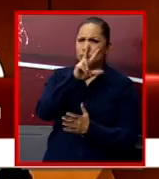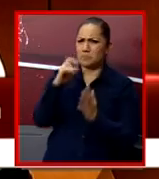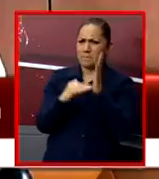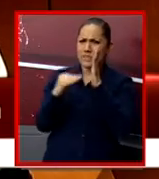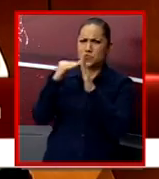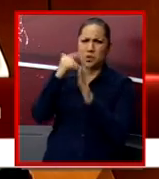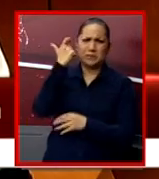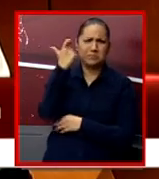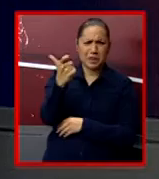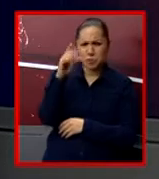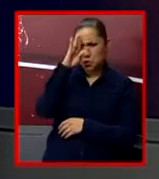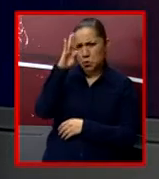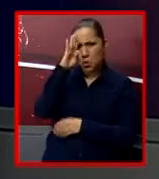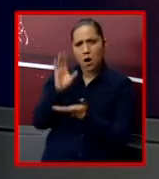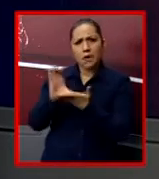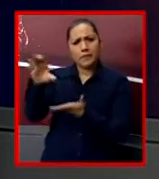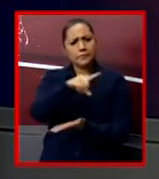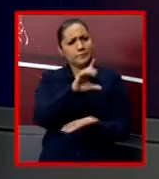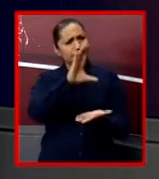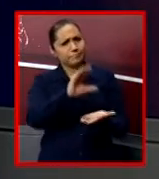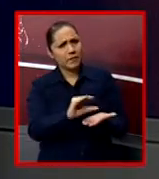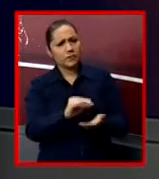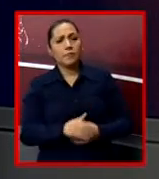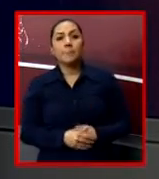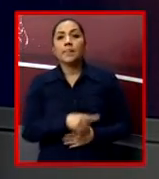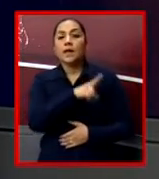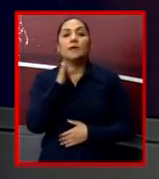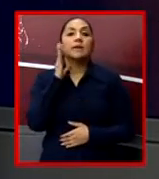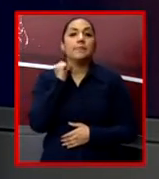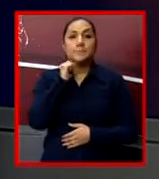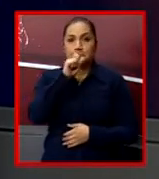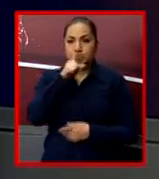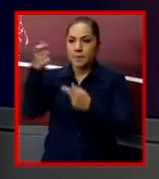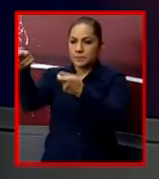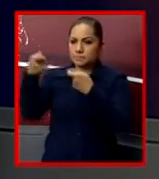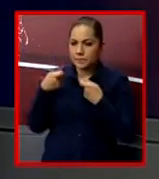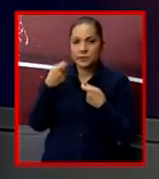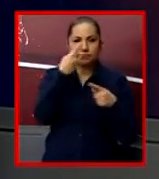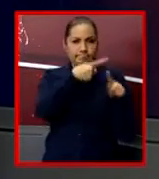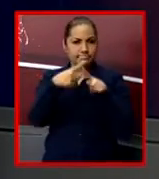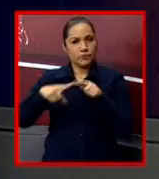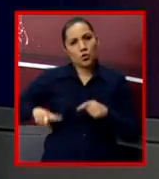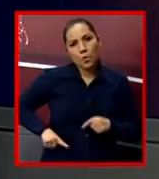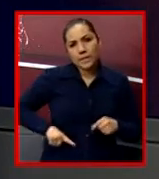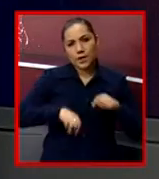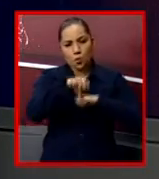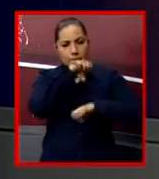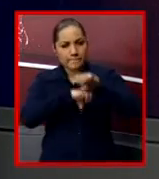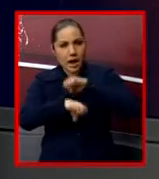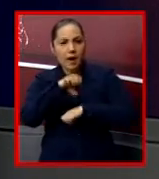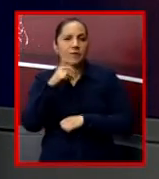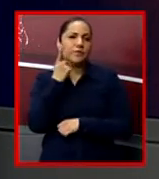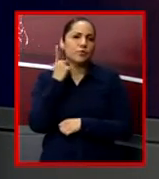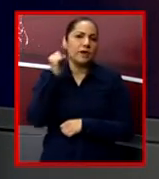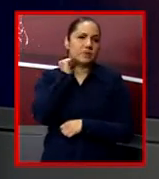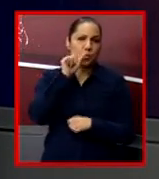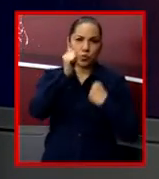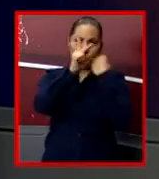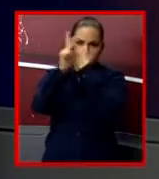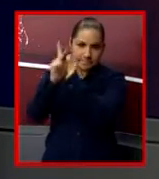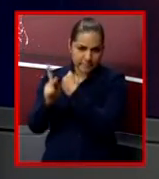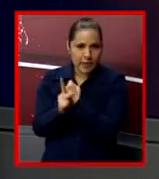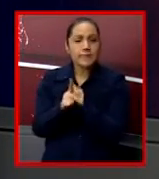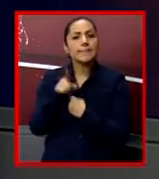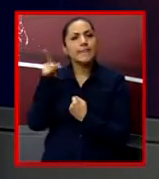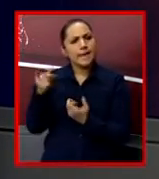pesos. El Senado de la República recibió comunicaciones de diversos gobiernos, embajadas, congresos extranjeros y organismos